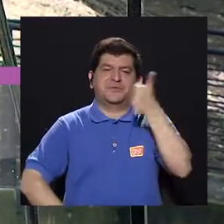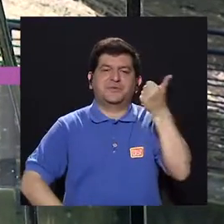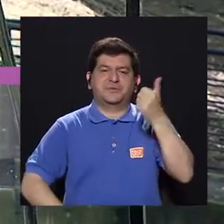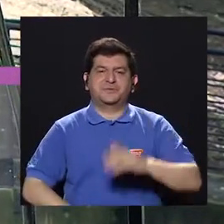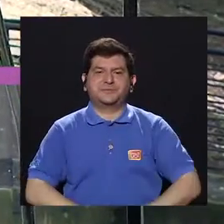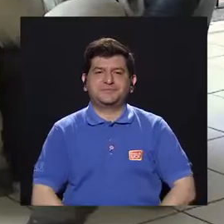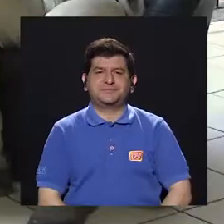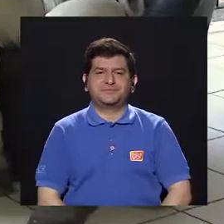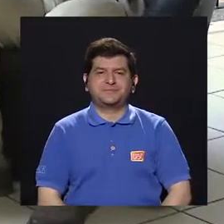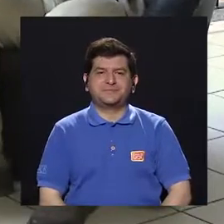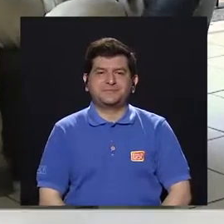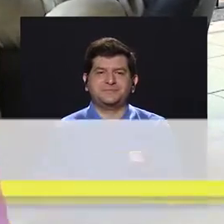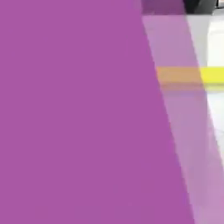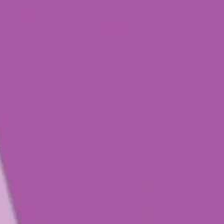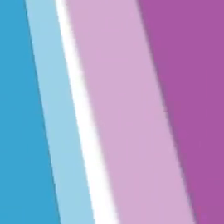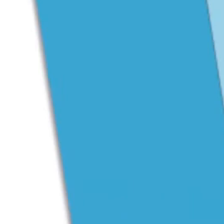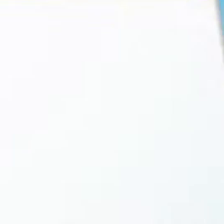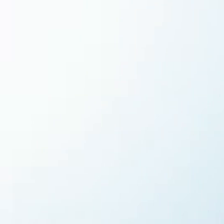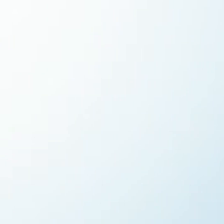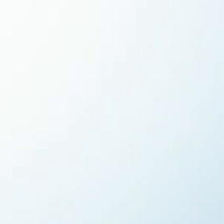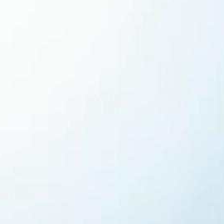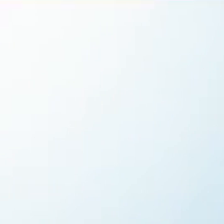Vivir Mejor.